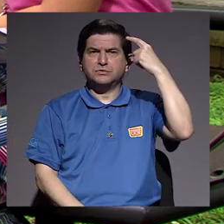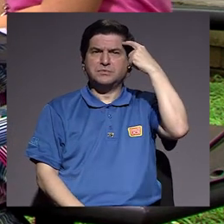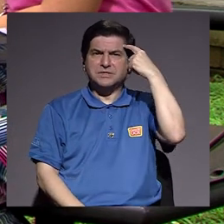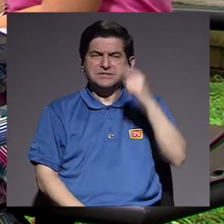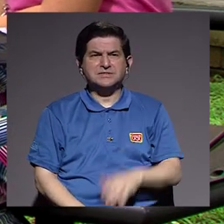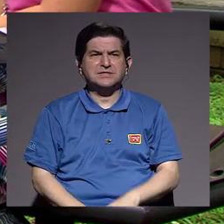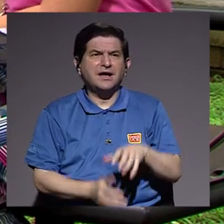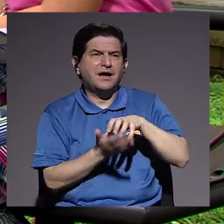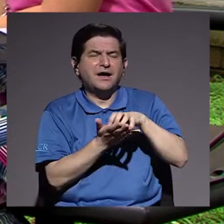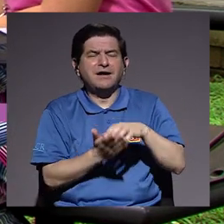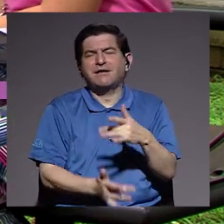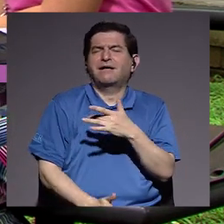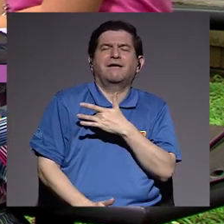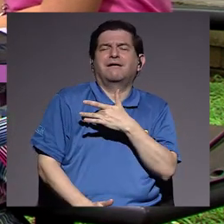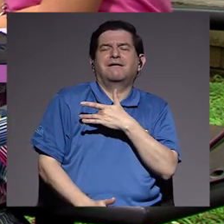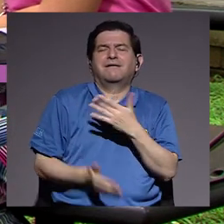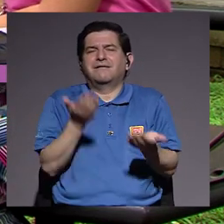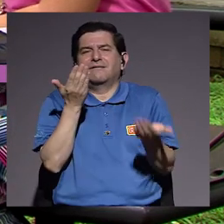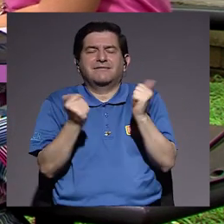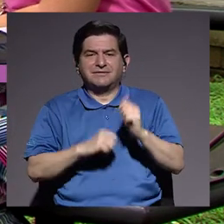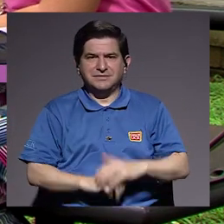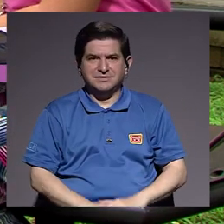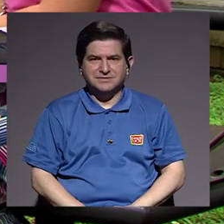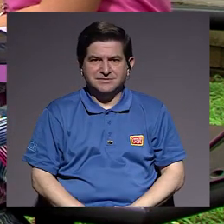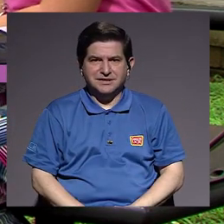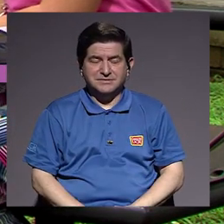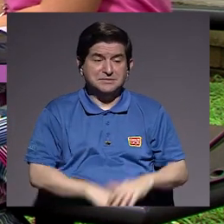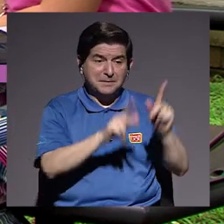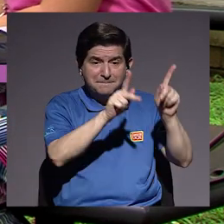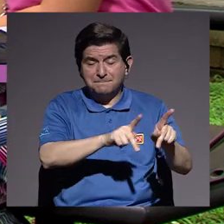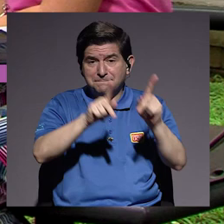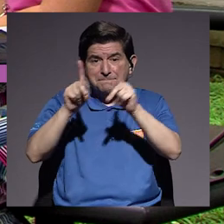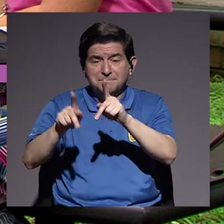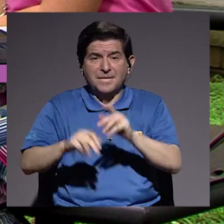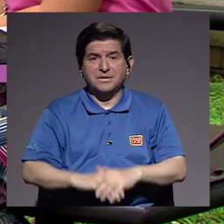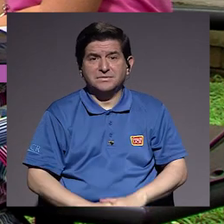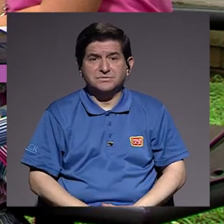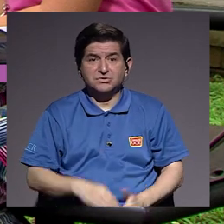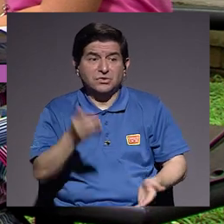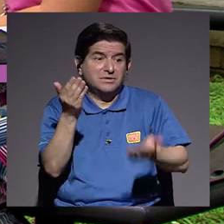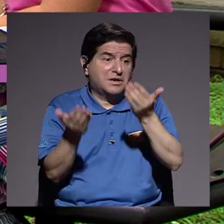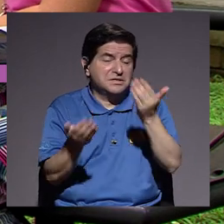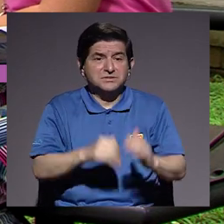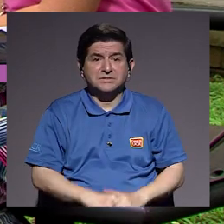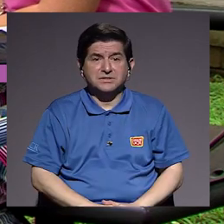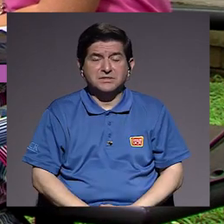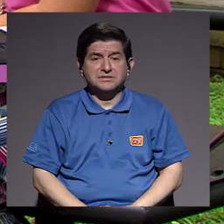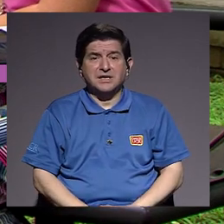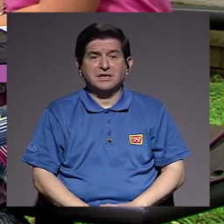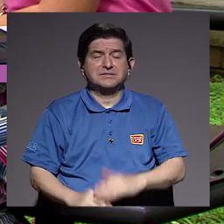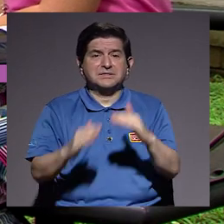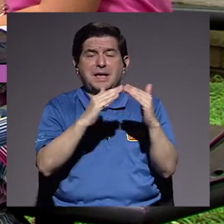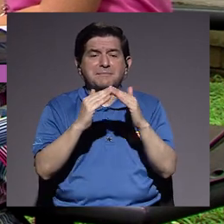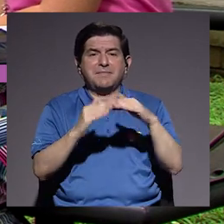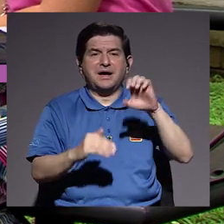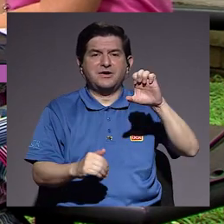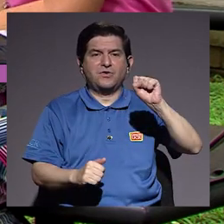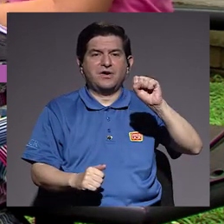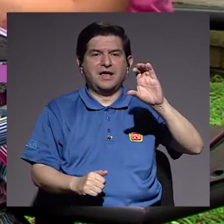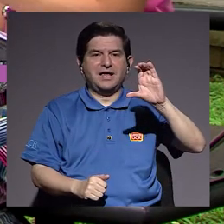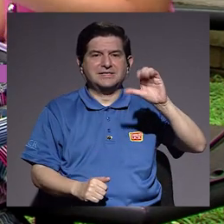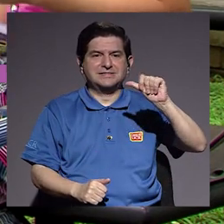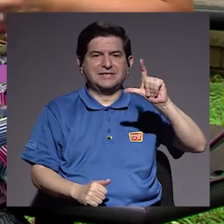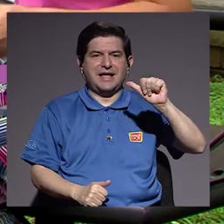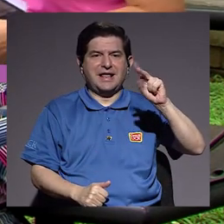pensamos en la incertidumbre de manera romántica, la pensamos en función de las personas que viven en Escalante, por ejemplo, o que viven en